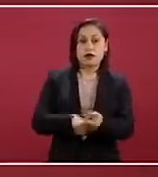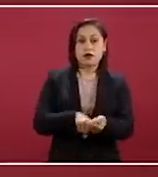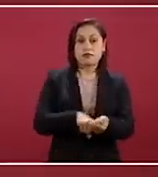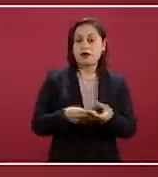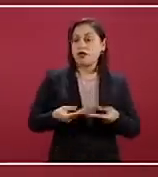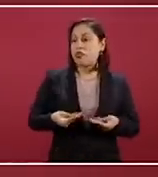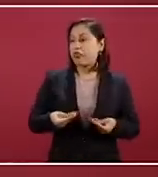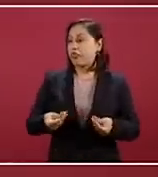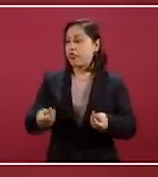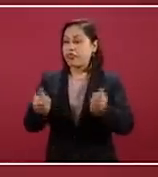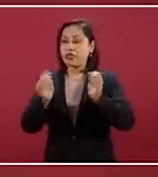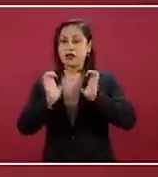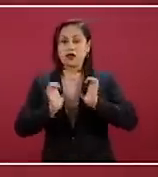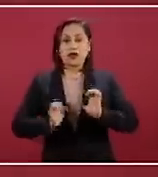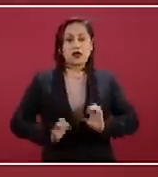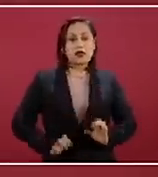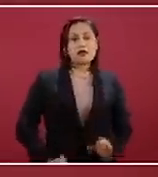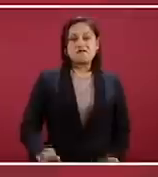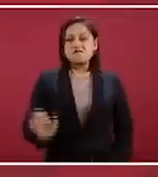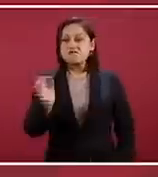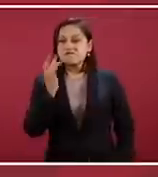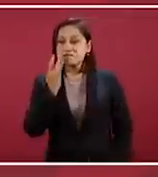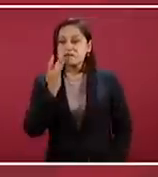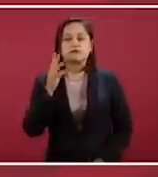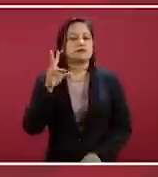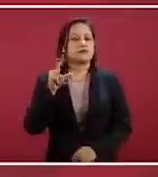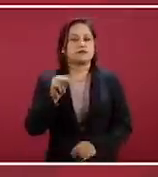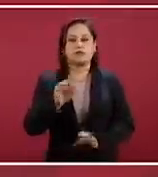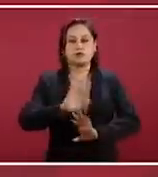Imagínense lo satisfactorio que es